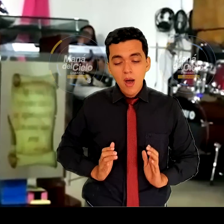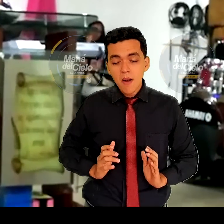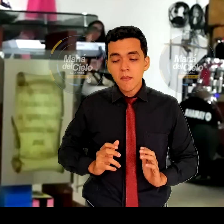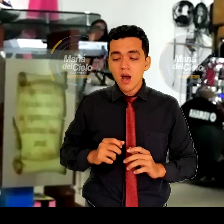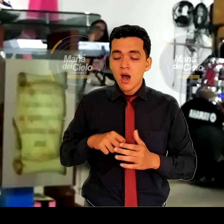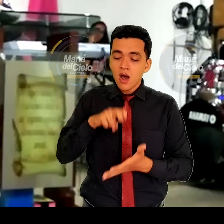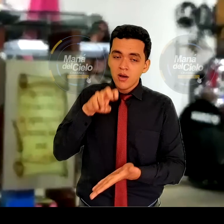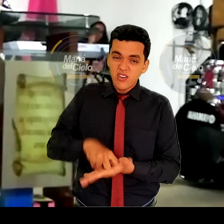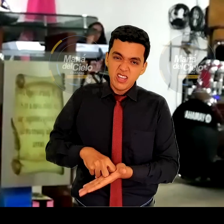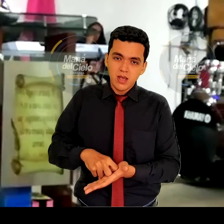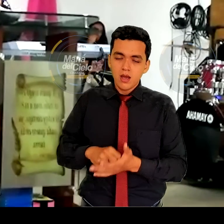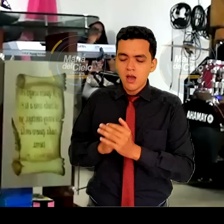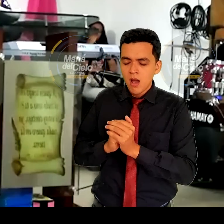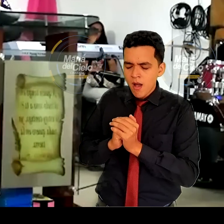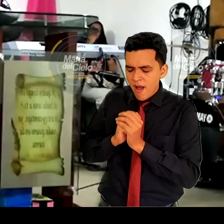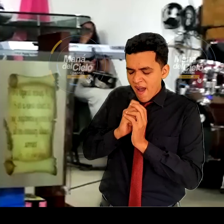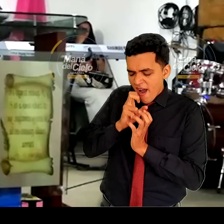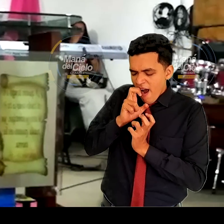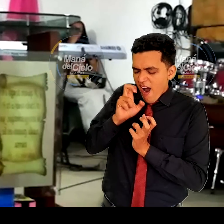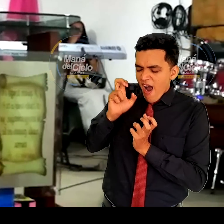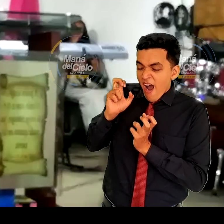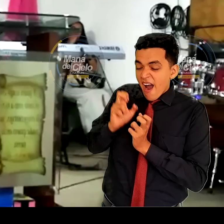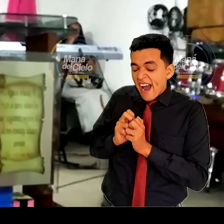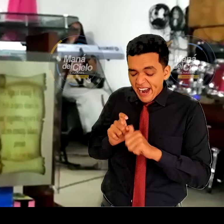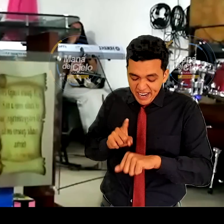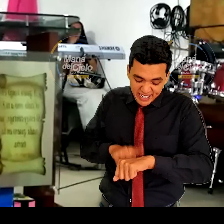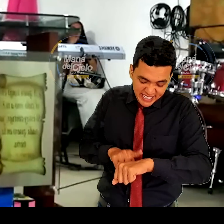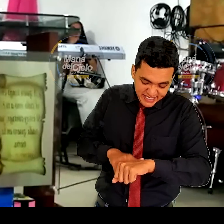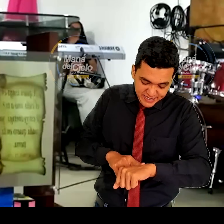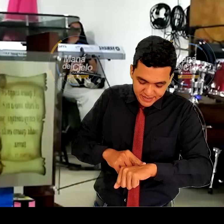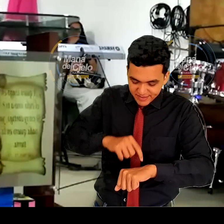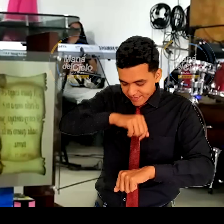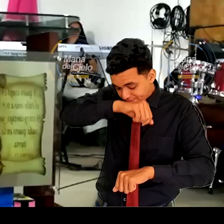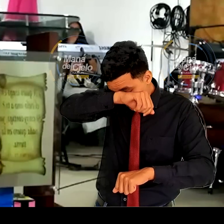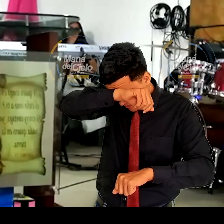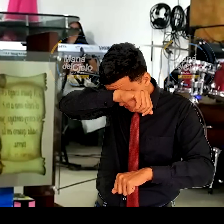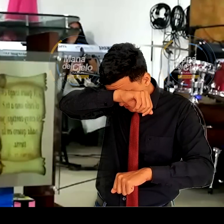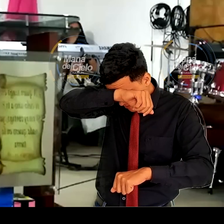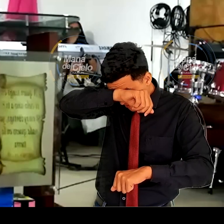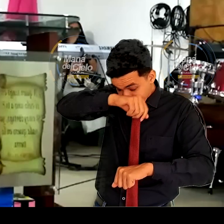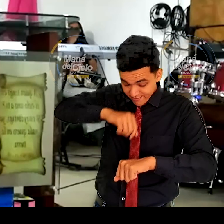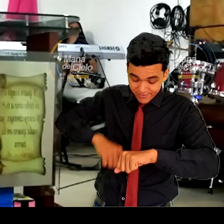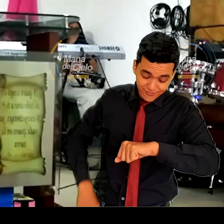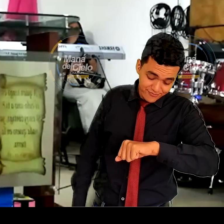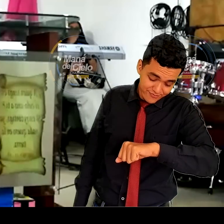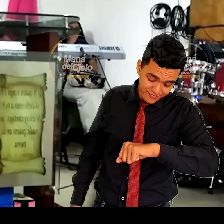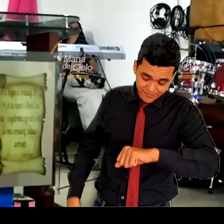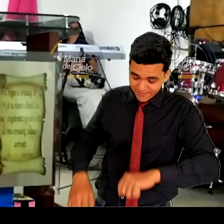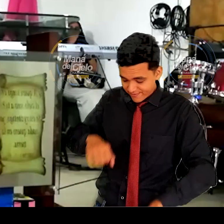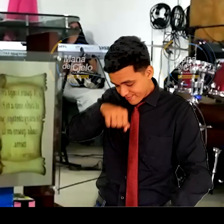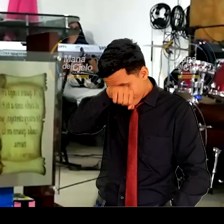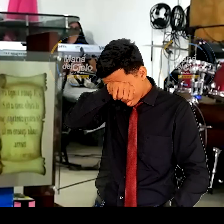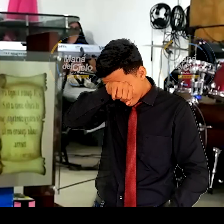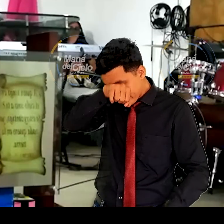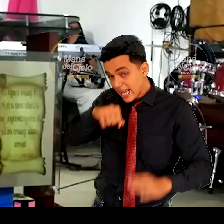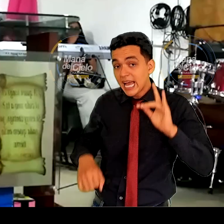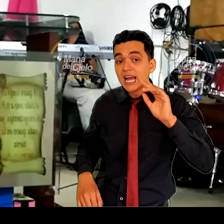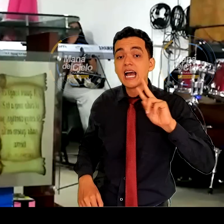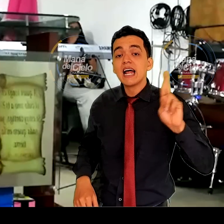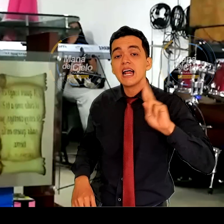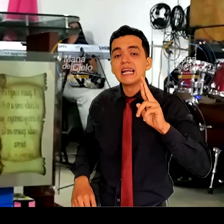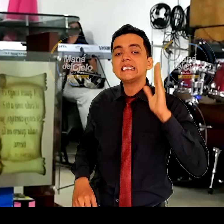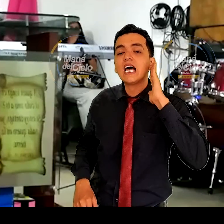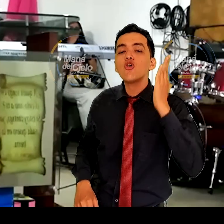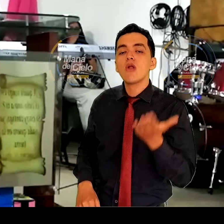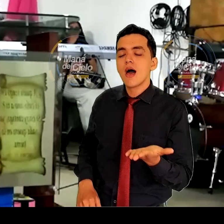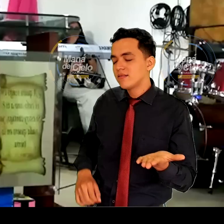a bostezar, a mirar el reloj, y hasta le entra la llamada celular. Yo sentí mucha vergüenza cuando desde aquí se me había